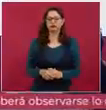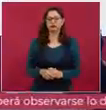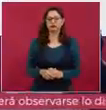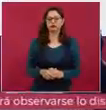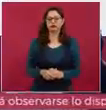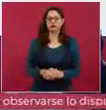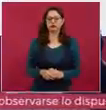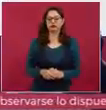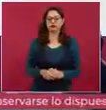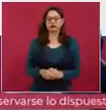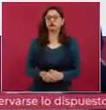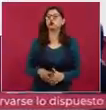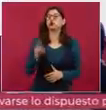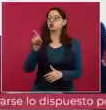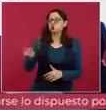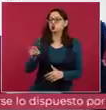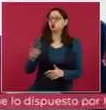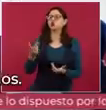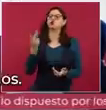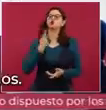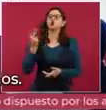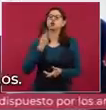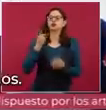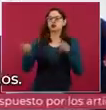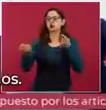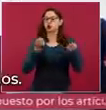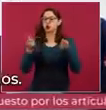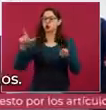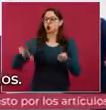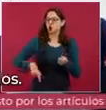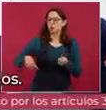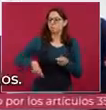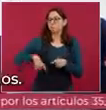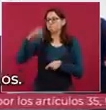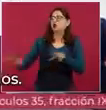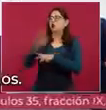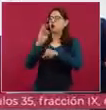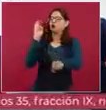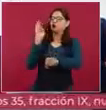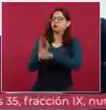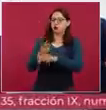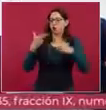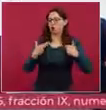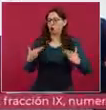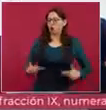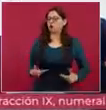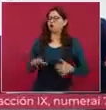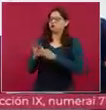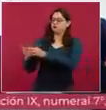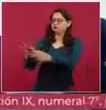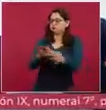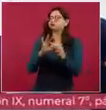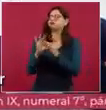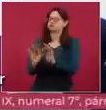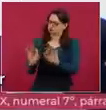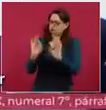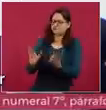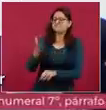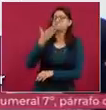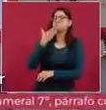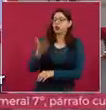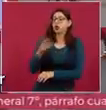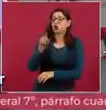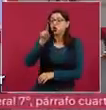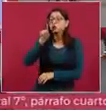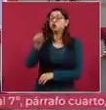estés aplicando una política humanista en favor de los más necesitados es con las mayorías cómo se